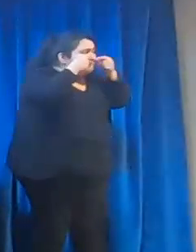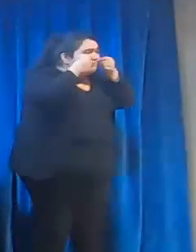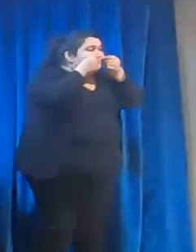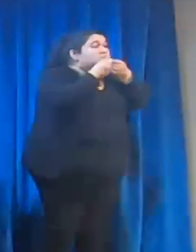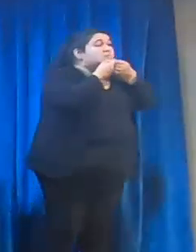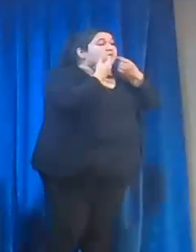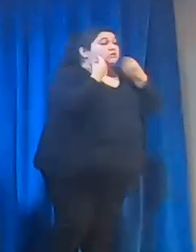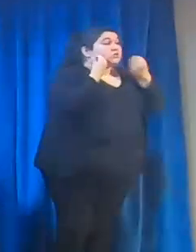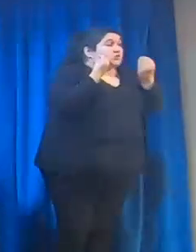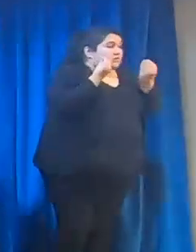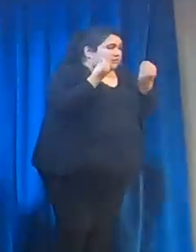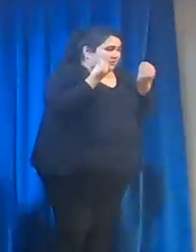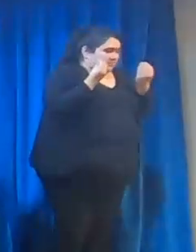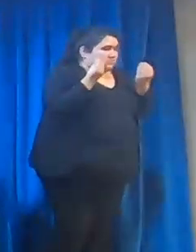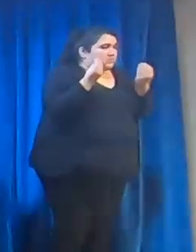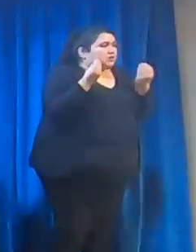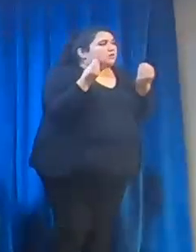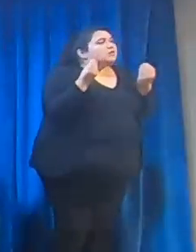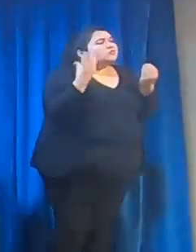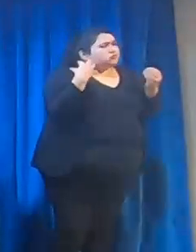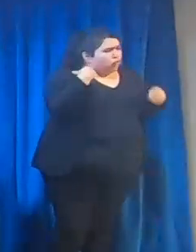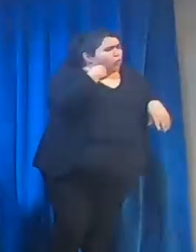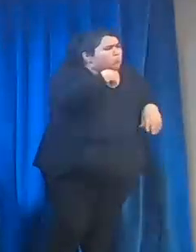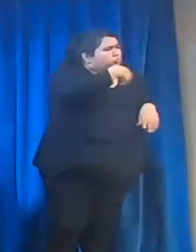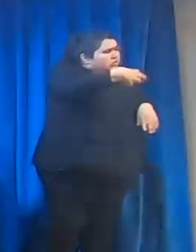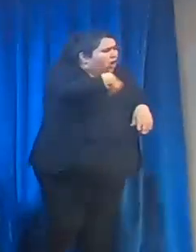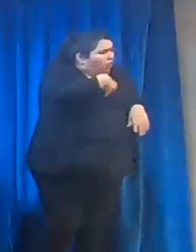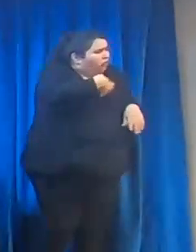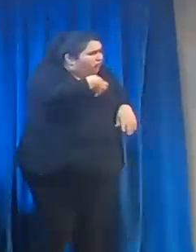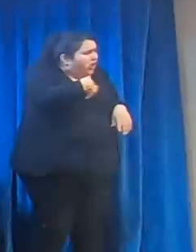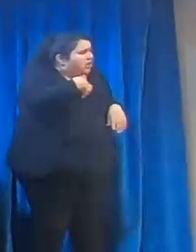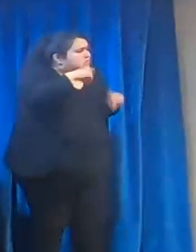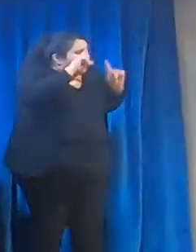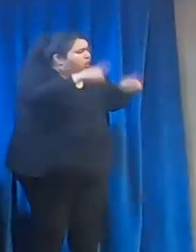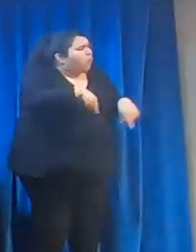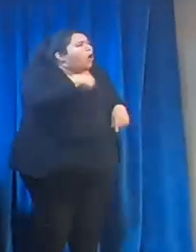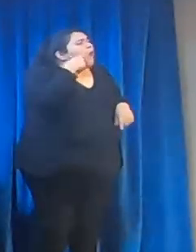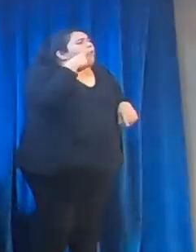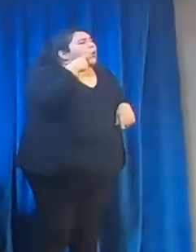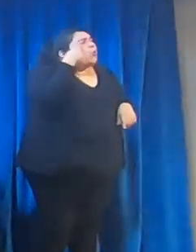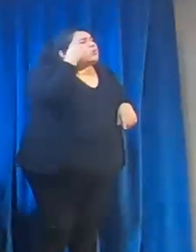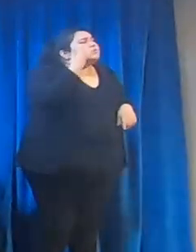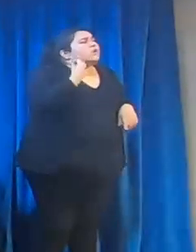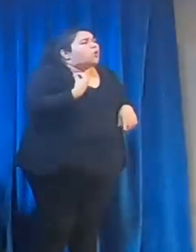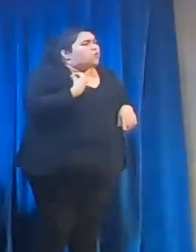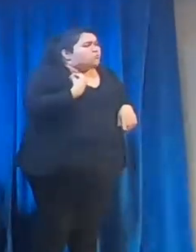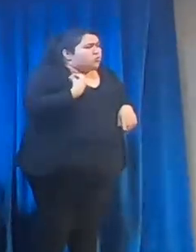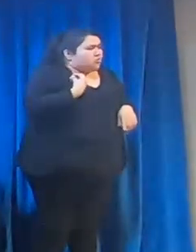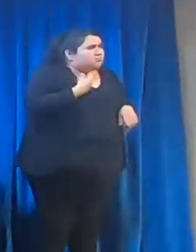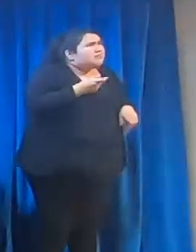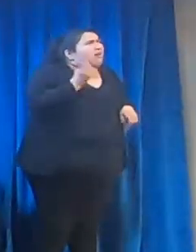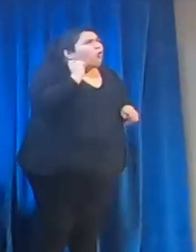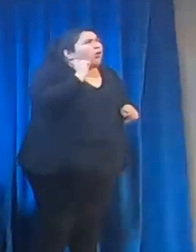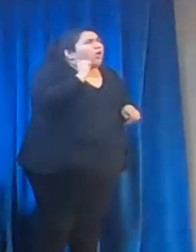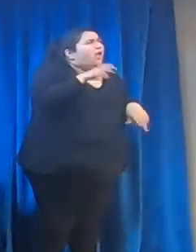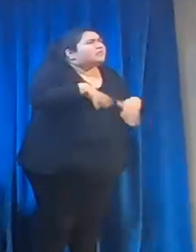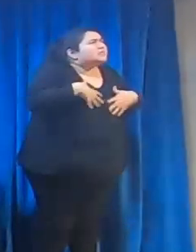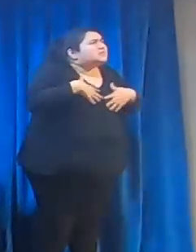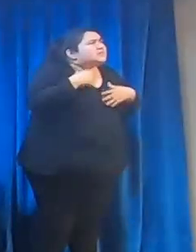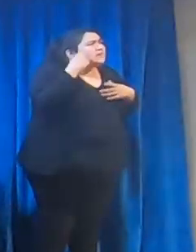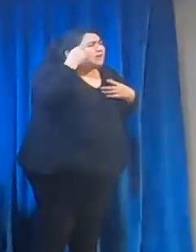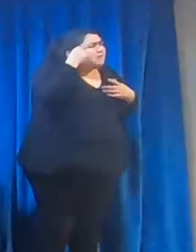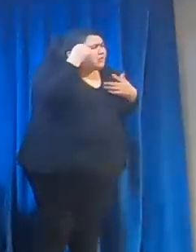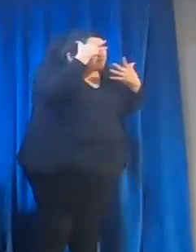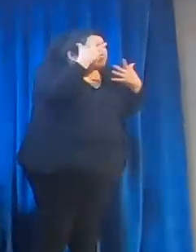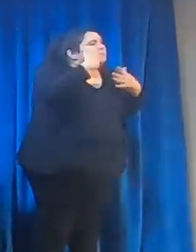me ve alguien con quien tengo mucha confianza, igual me muero de vergüenza. ¿Está? ¿Lo tienen? Cualquier cosa,